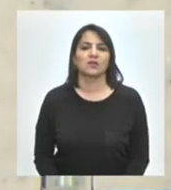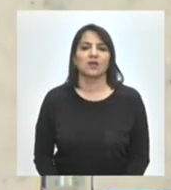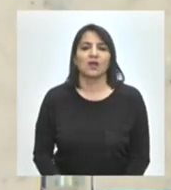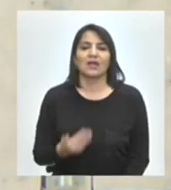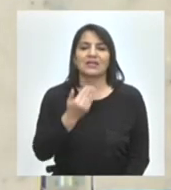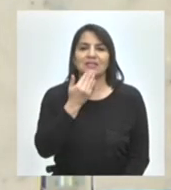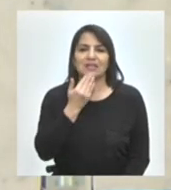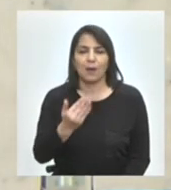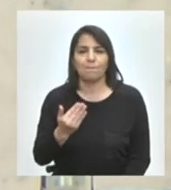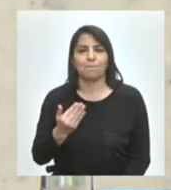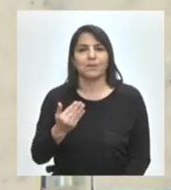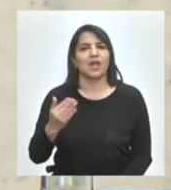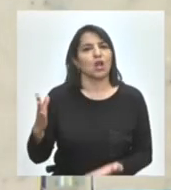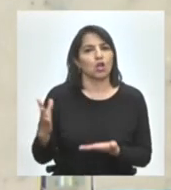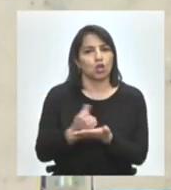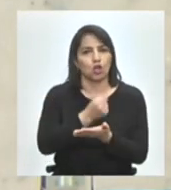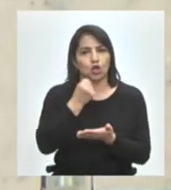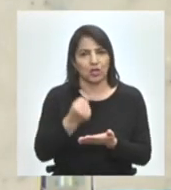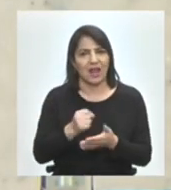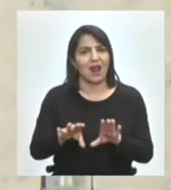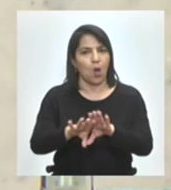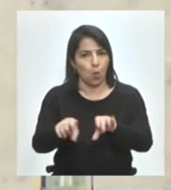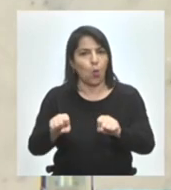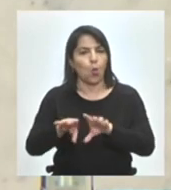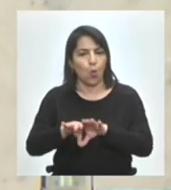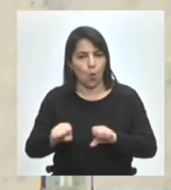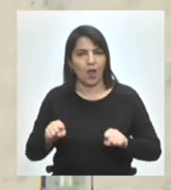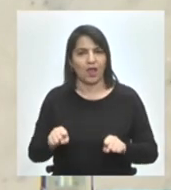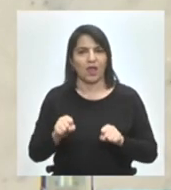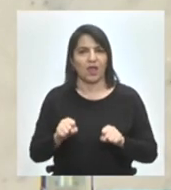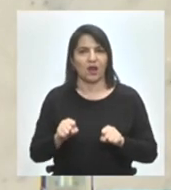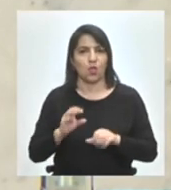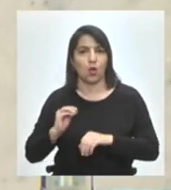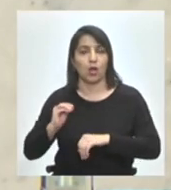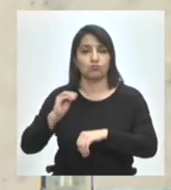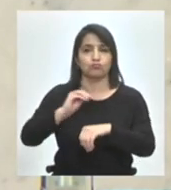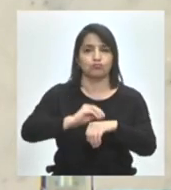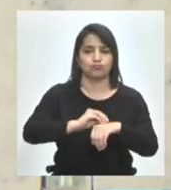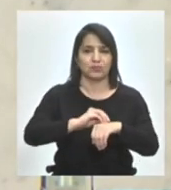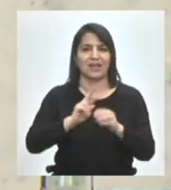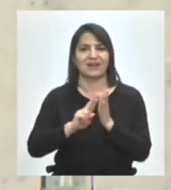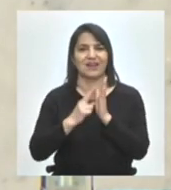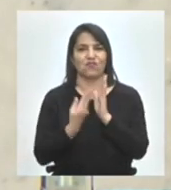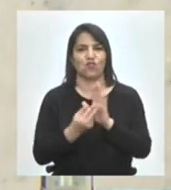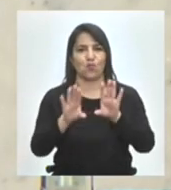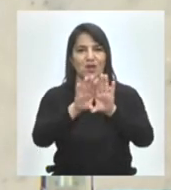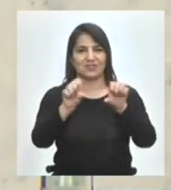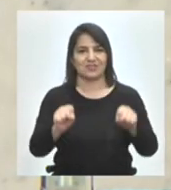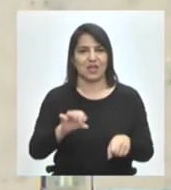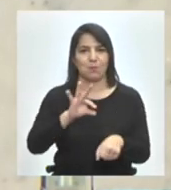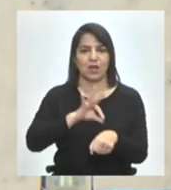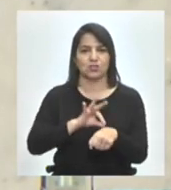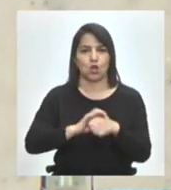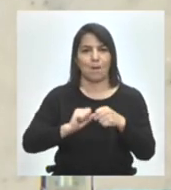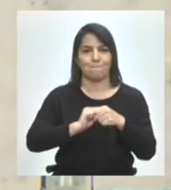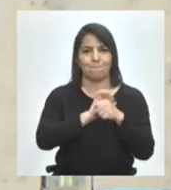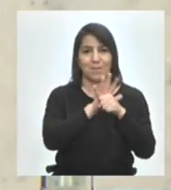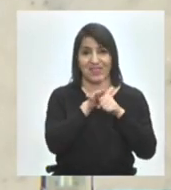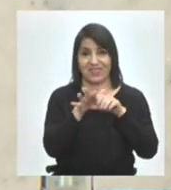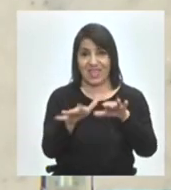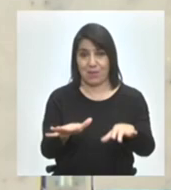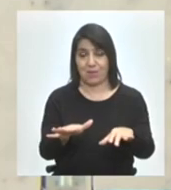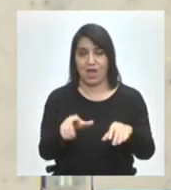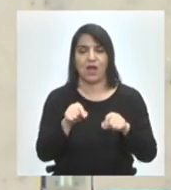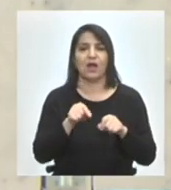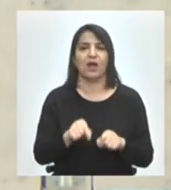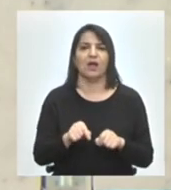También esperamos lograr amplios consensos en la anunciada reforma al sistema de salud. La pandemia por COVID-19,